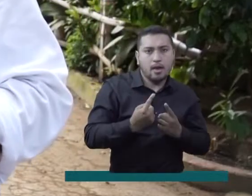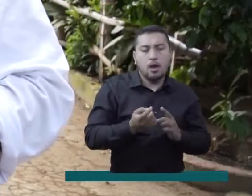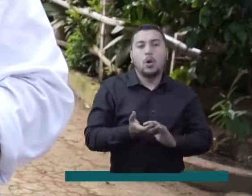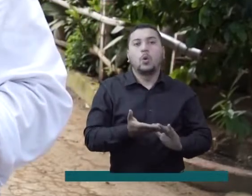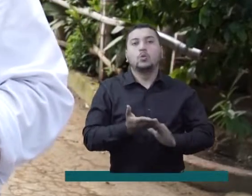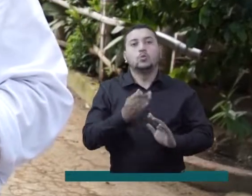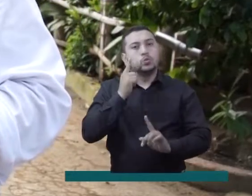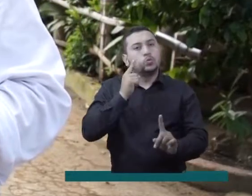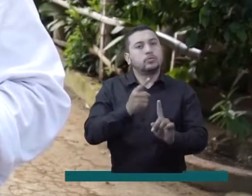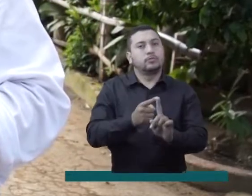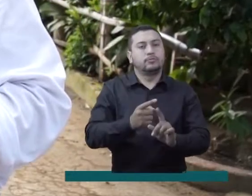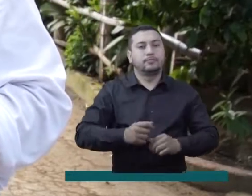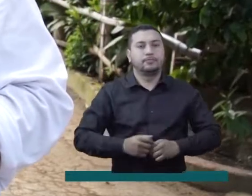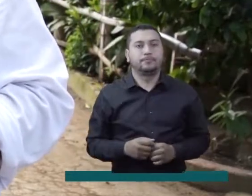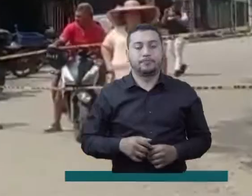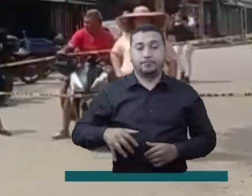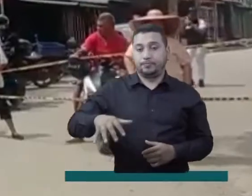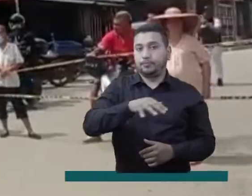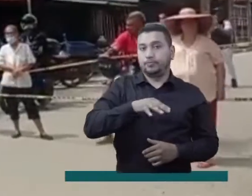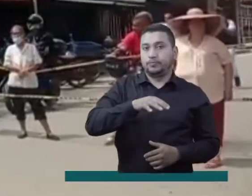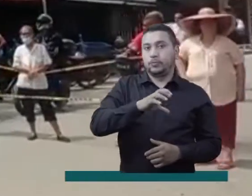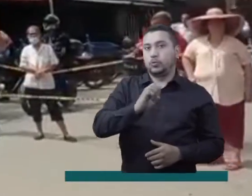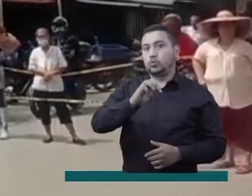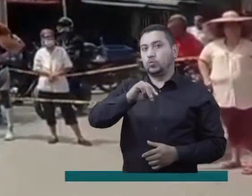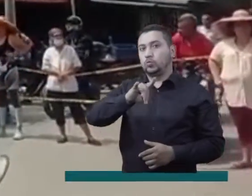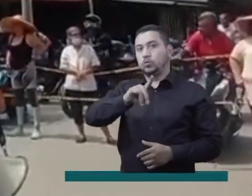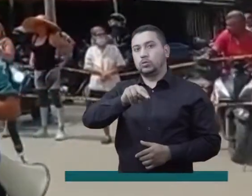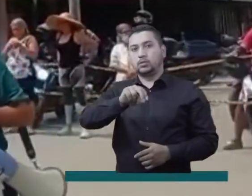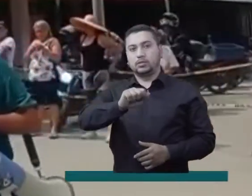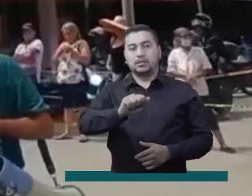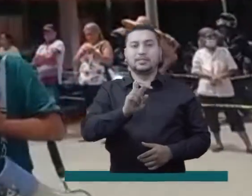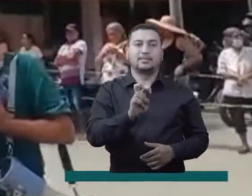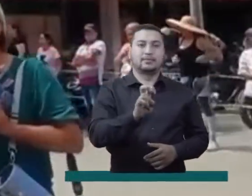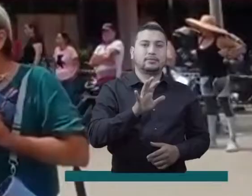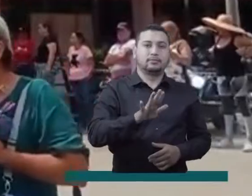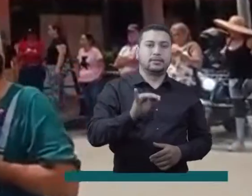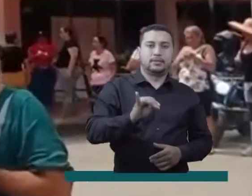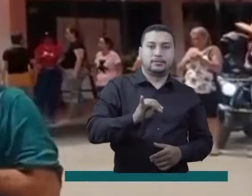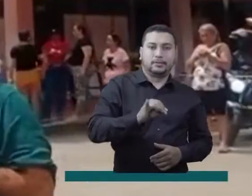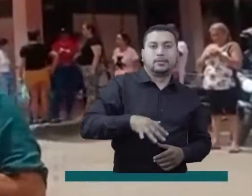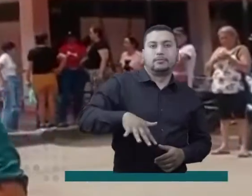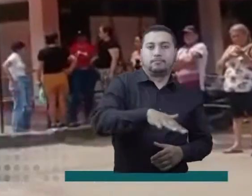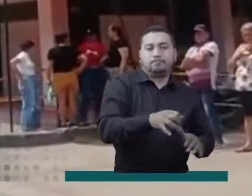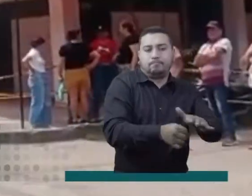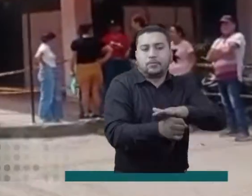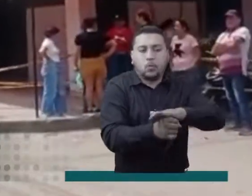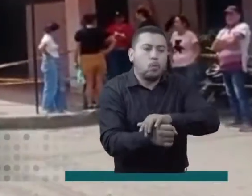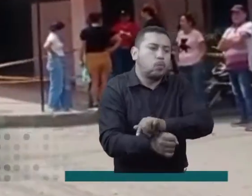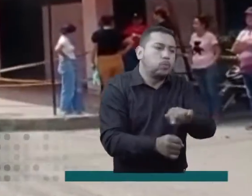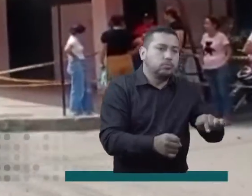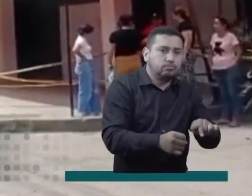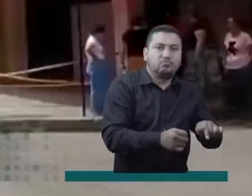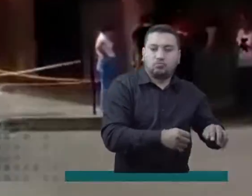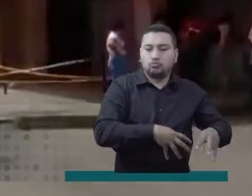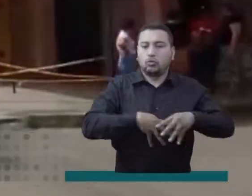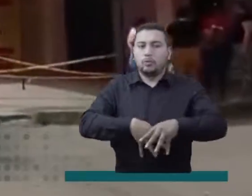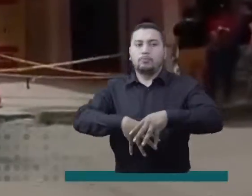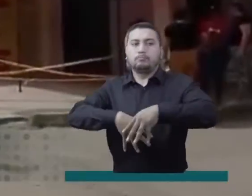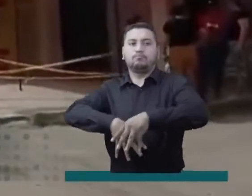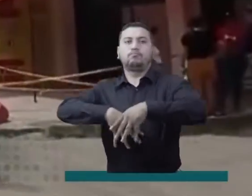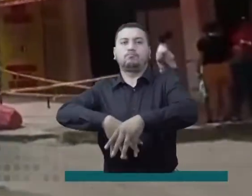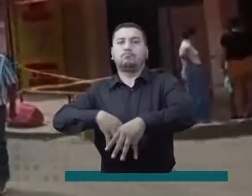de buscarles alguna solución. Habitantes de la comuna 7 de Ibagué y del sector de Picaleña decidieron tomarse las vías